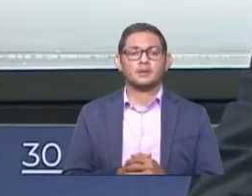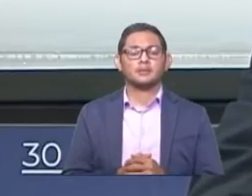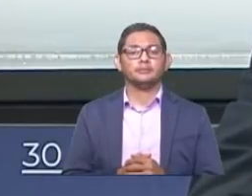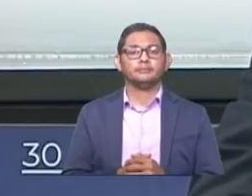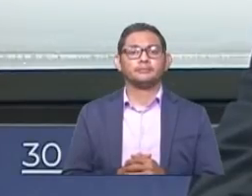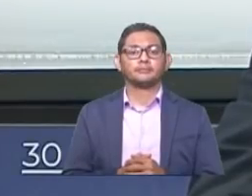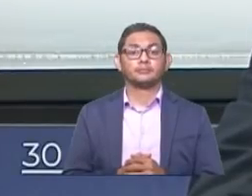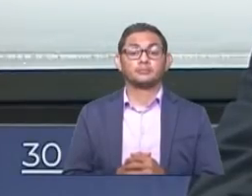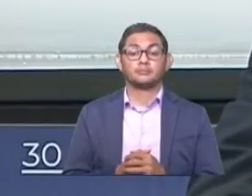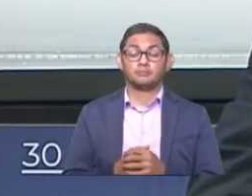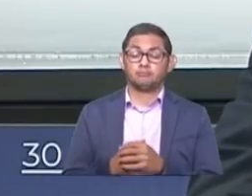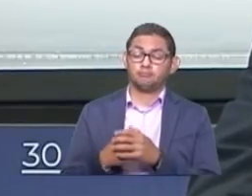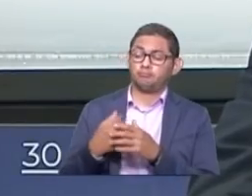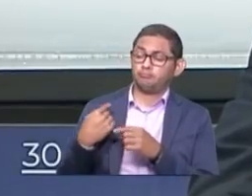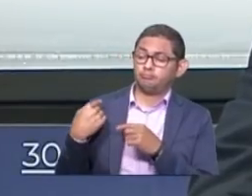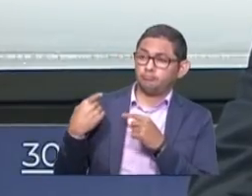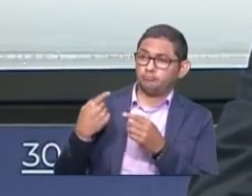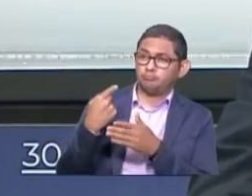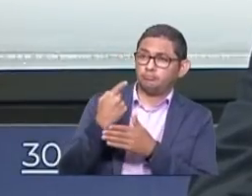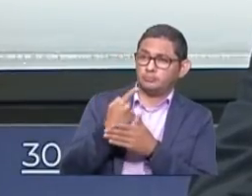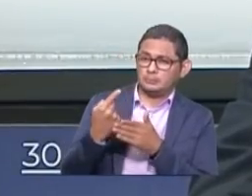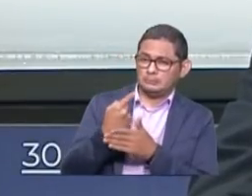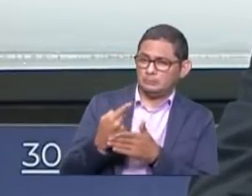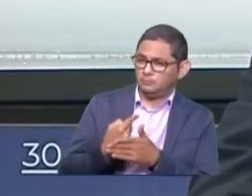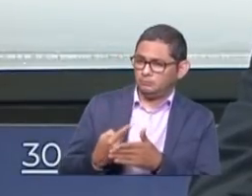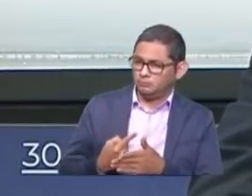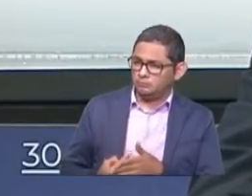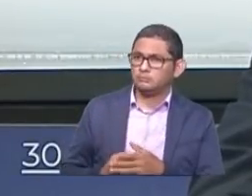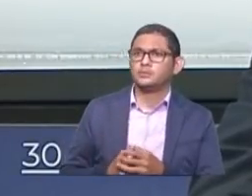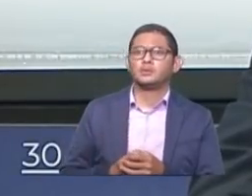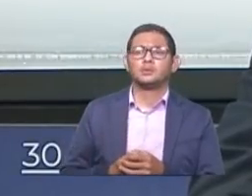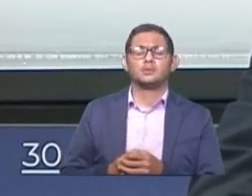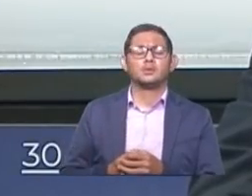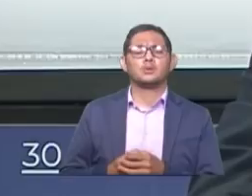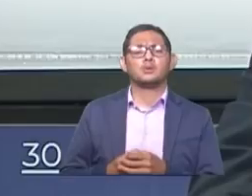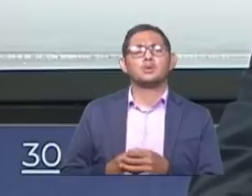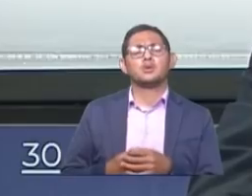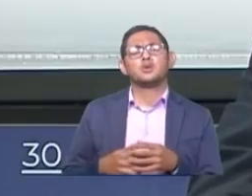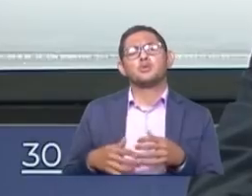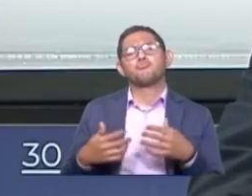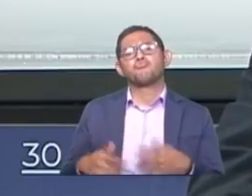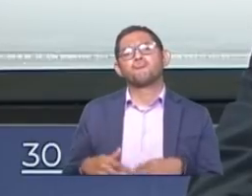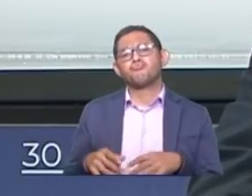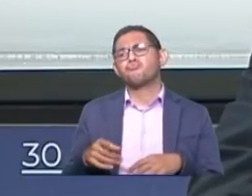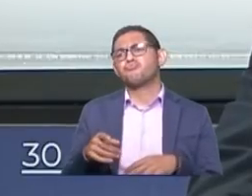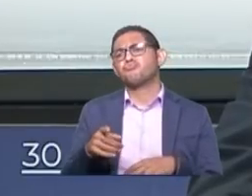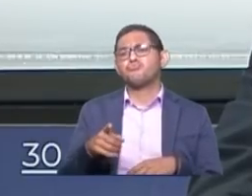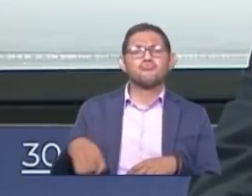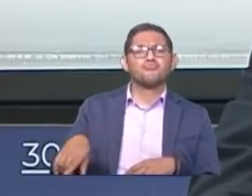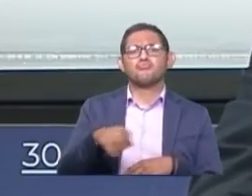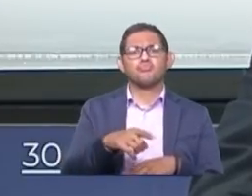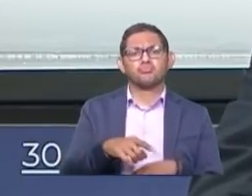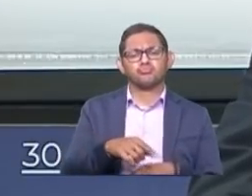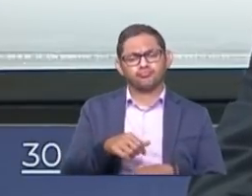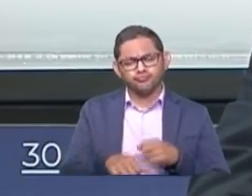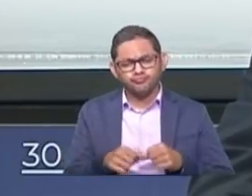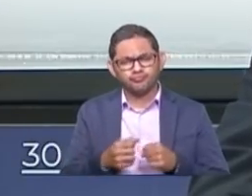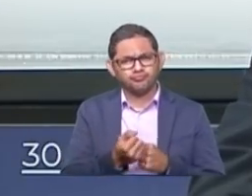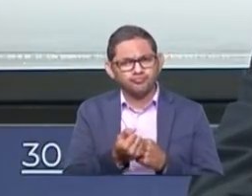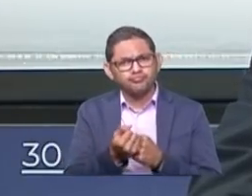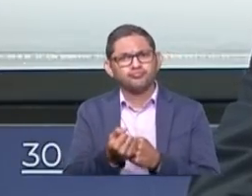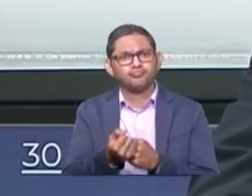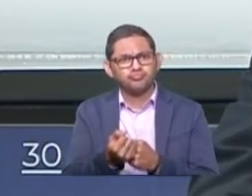En las últimas semanas, gracias al compromiso de todos y las